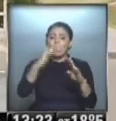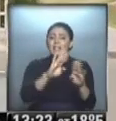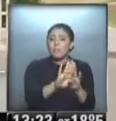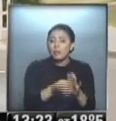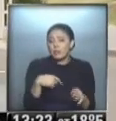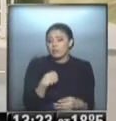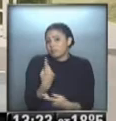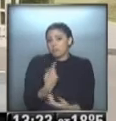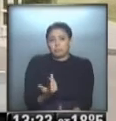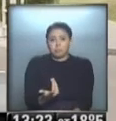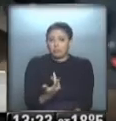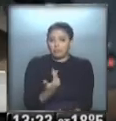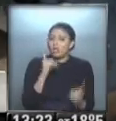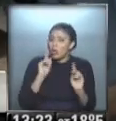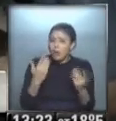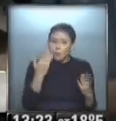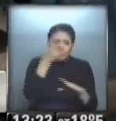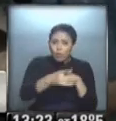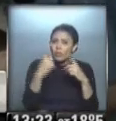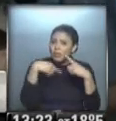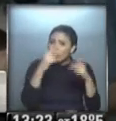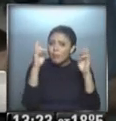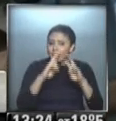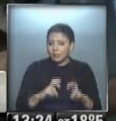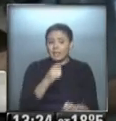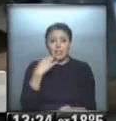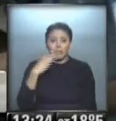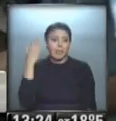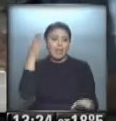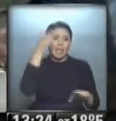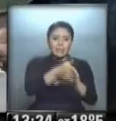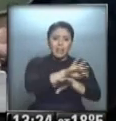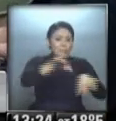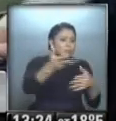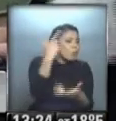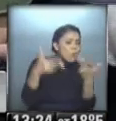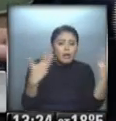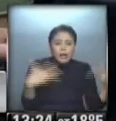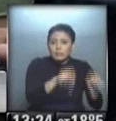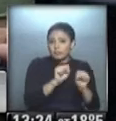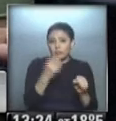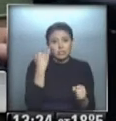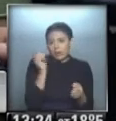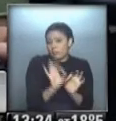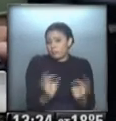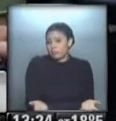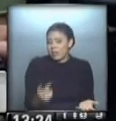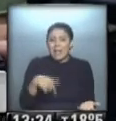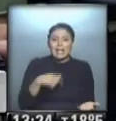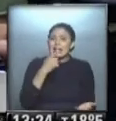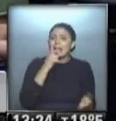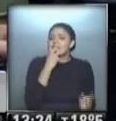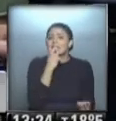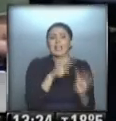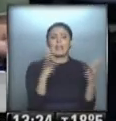nosotros no nos va a impedir seguir con la investigación. Y cuando hay que allanar, está en la orden judicial y se allana. O sea, acá no hay que, porque es un